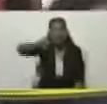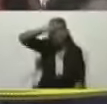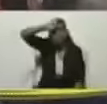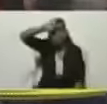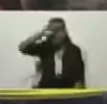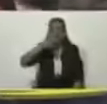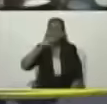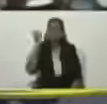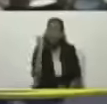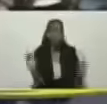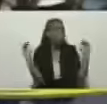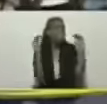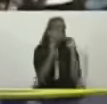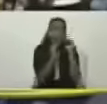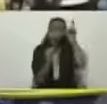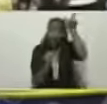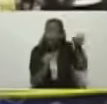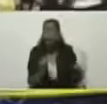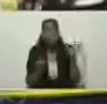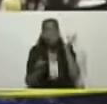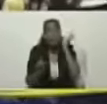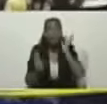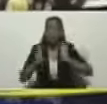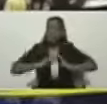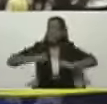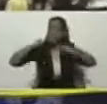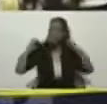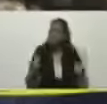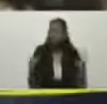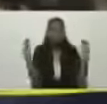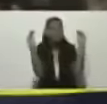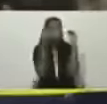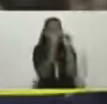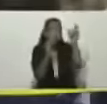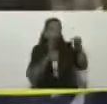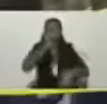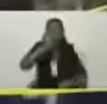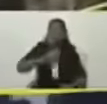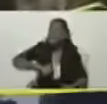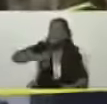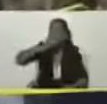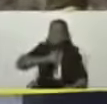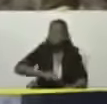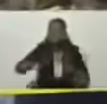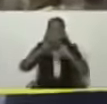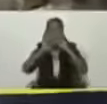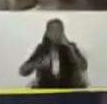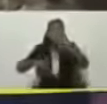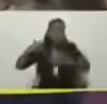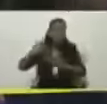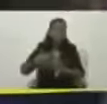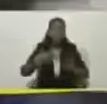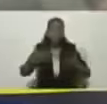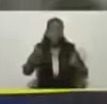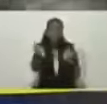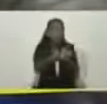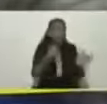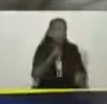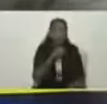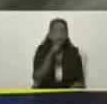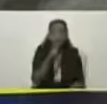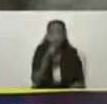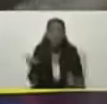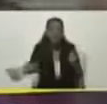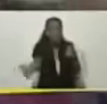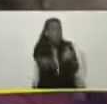¡Nunca podrá ser como la mujer valiente que resistió todos los embates criminales